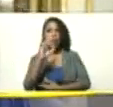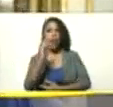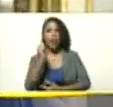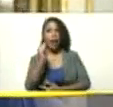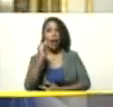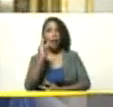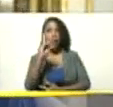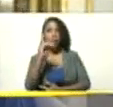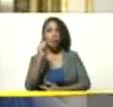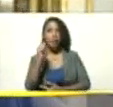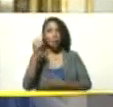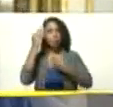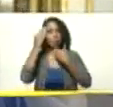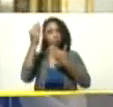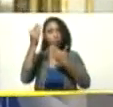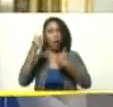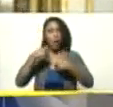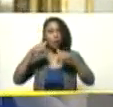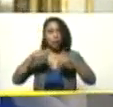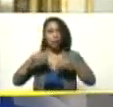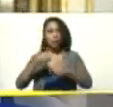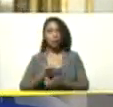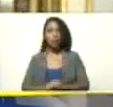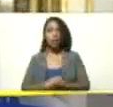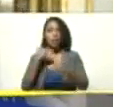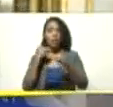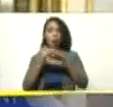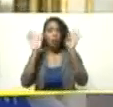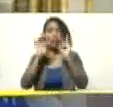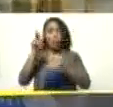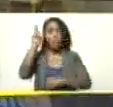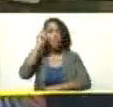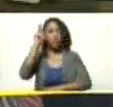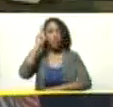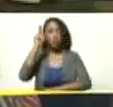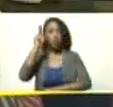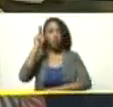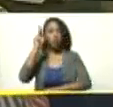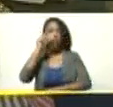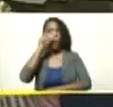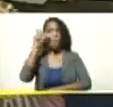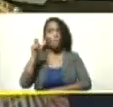mi saludo por aquí. Igualmente el profesor Mario Sanoja,